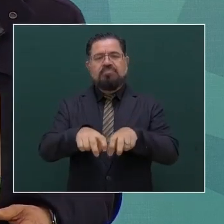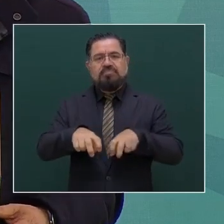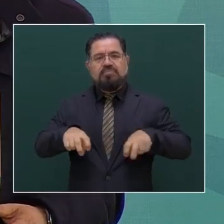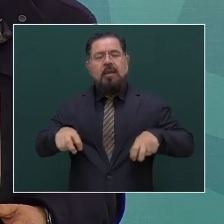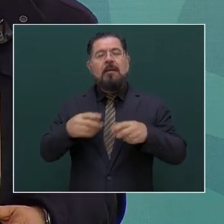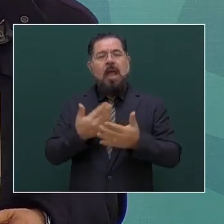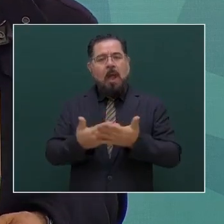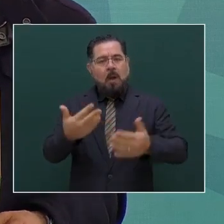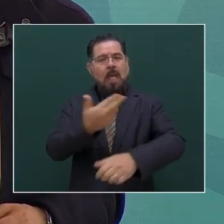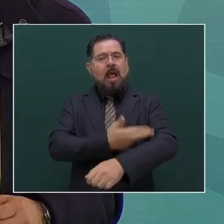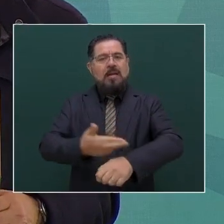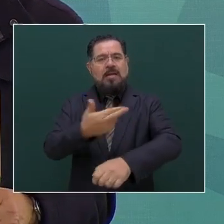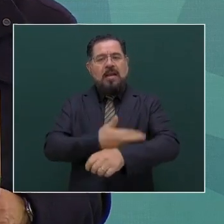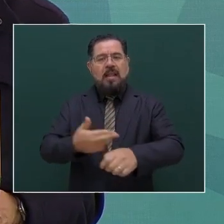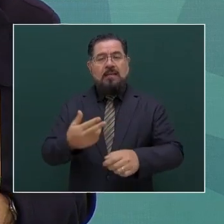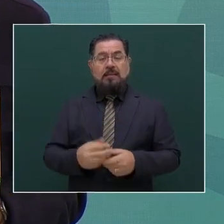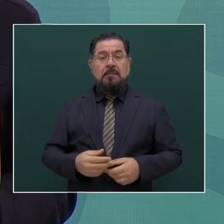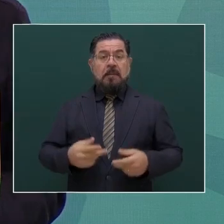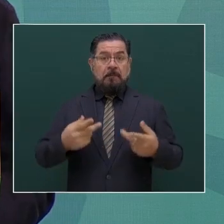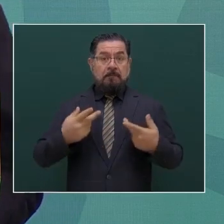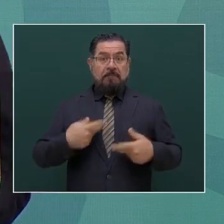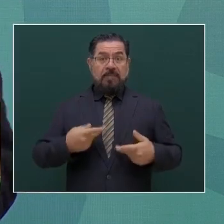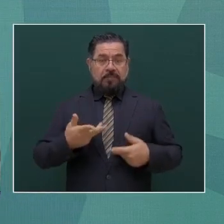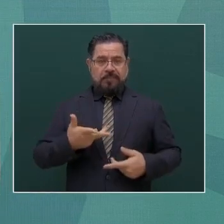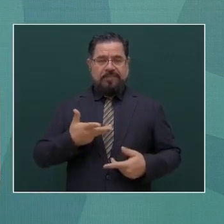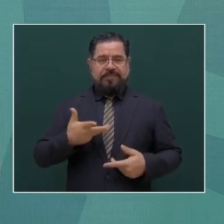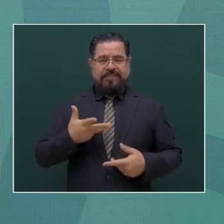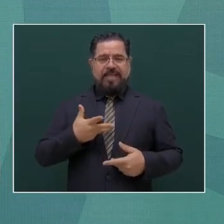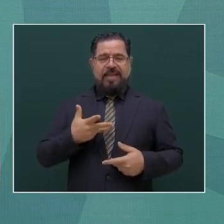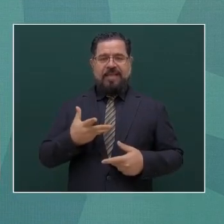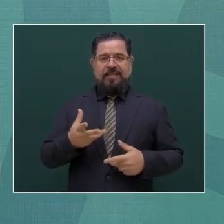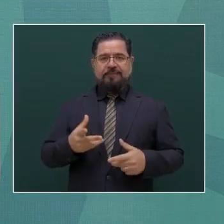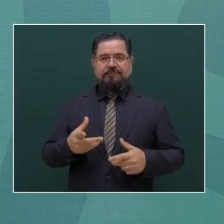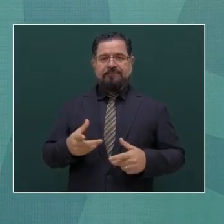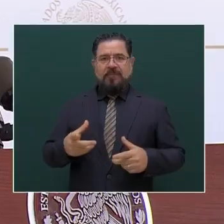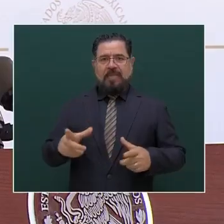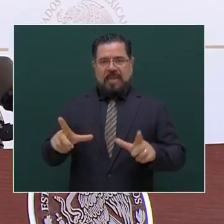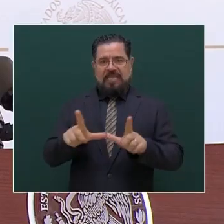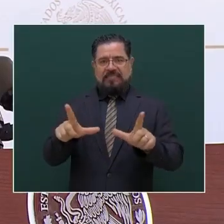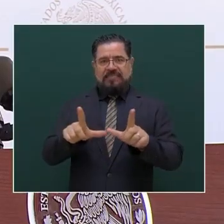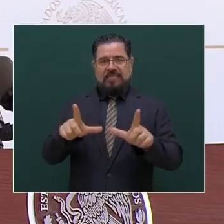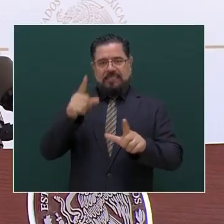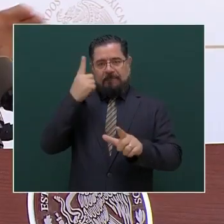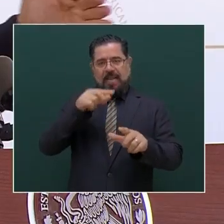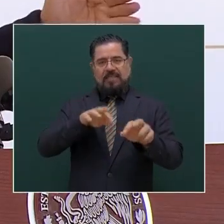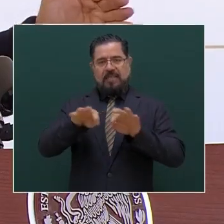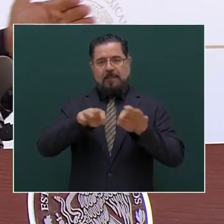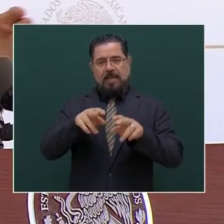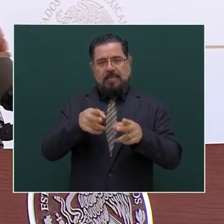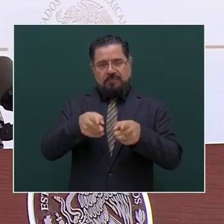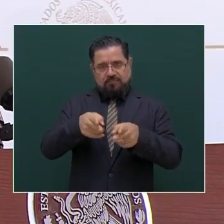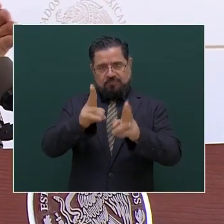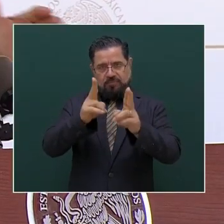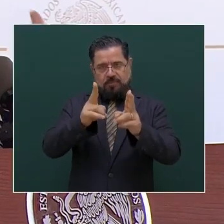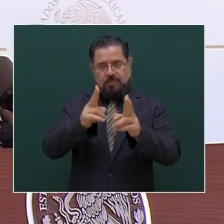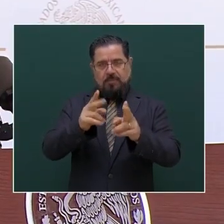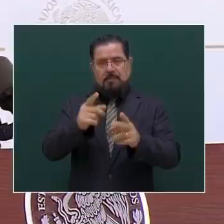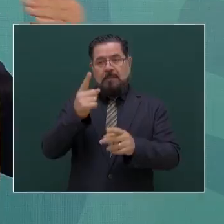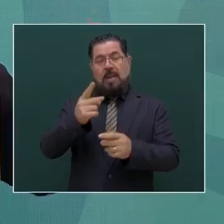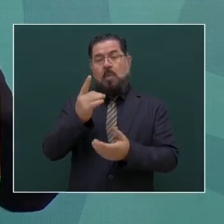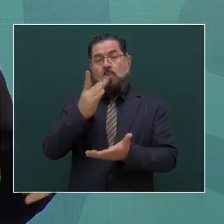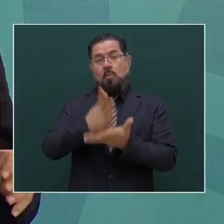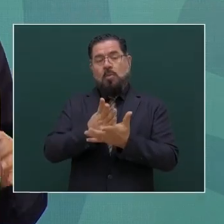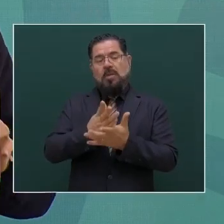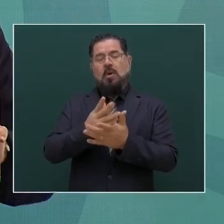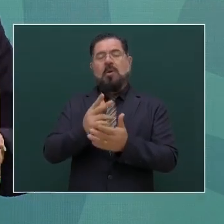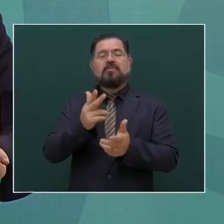los que tienen ahora la concesión de la carga, se les va a dar un tiempo para